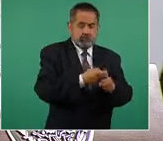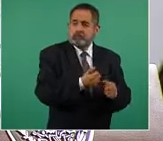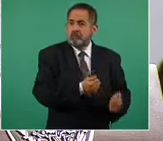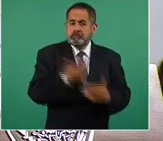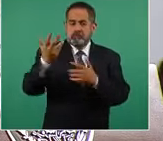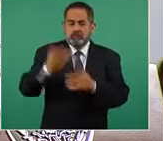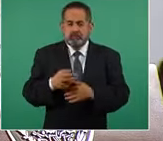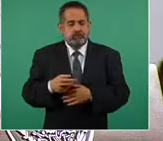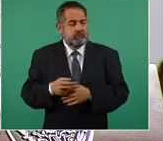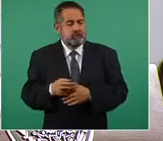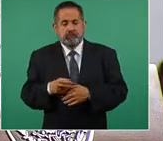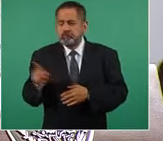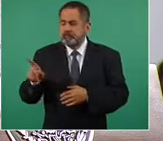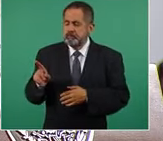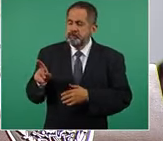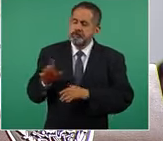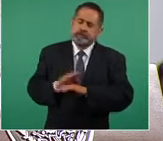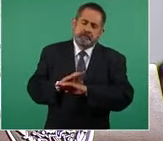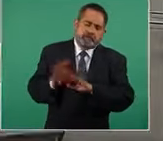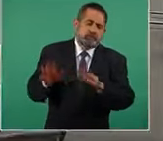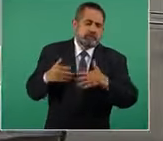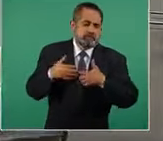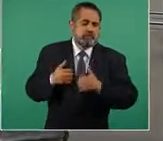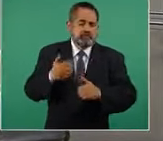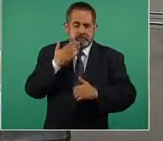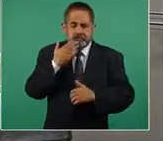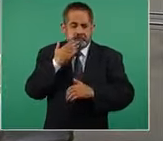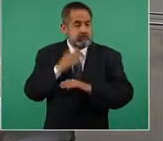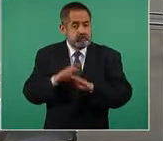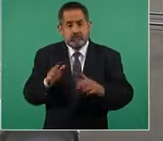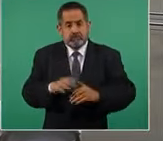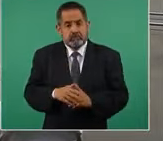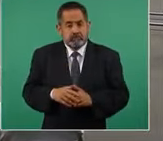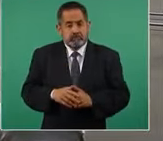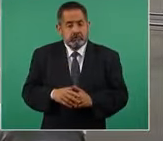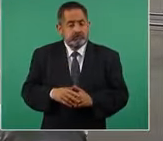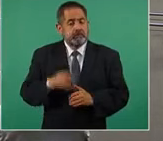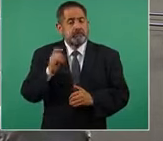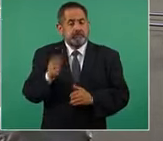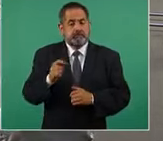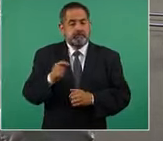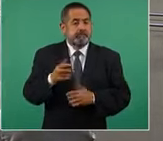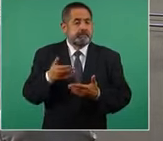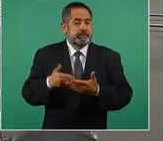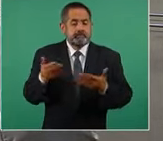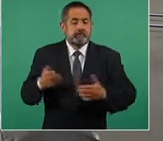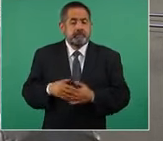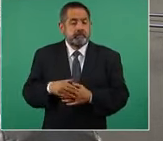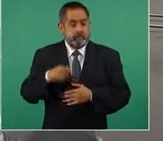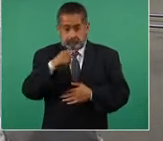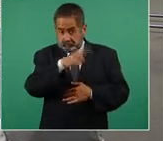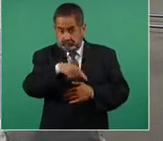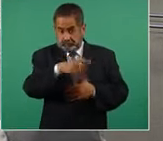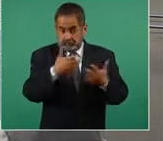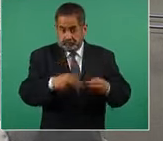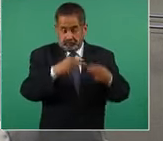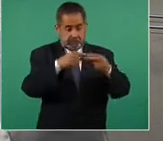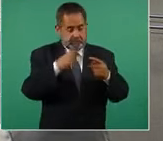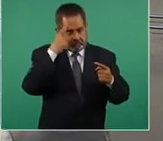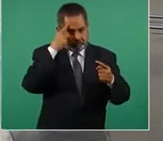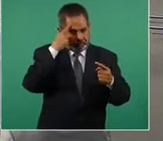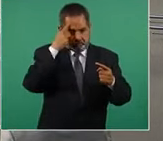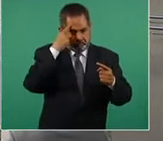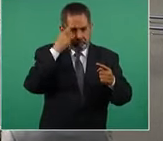Y ellos entendieron. Y ahora ya van a poner